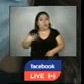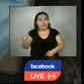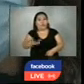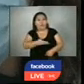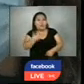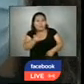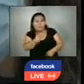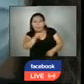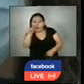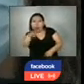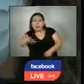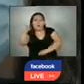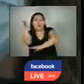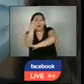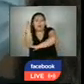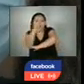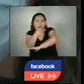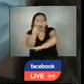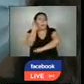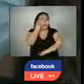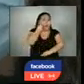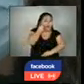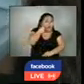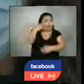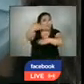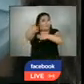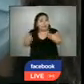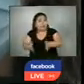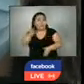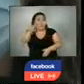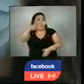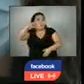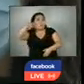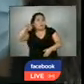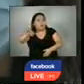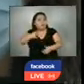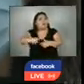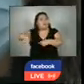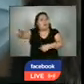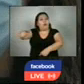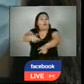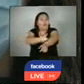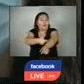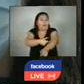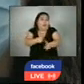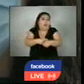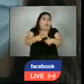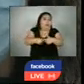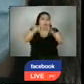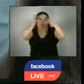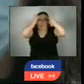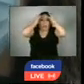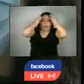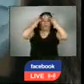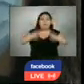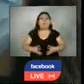Necesita áreas de emergencia, usa nuestros cuidados intensivos, llega al hospital, por lo que definitivamente es algo de lo que